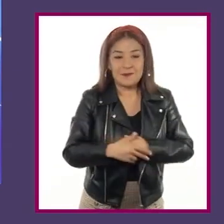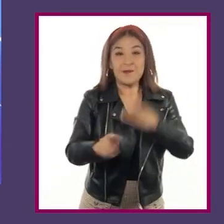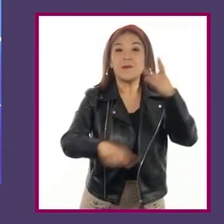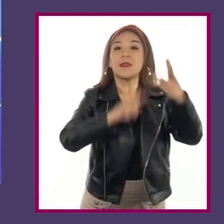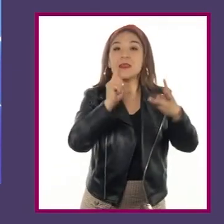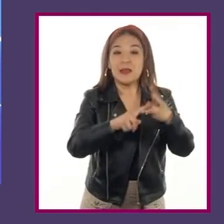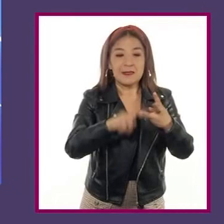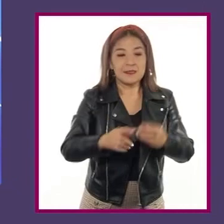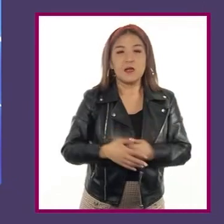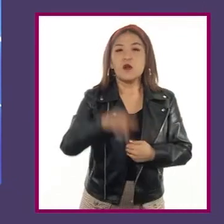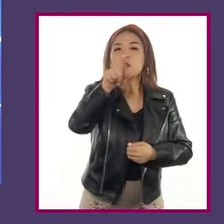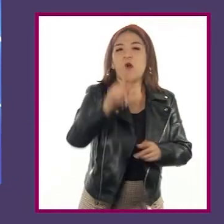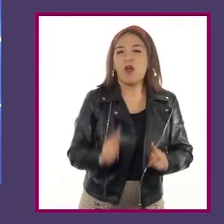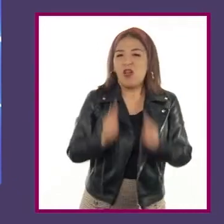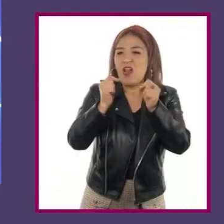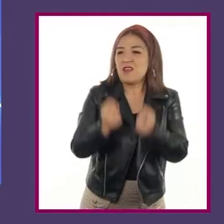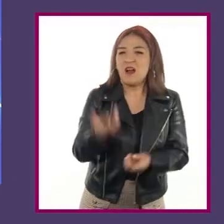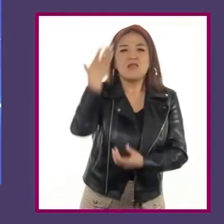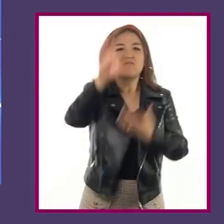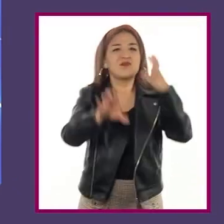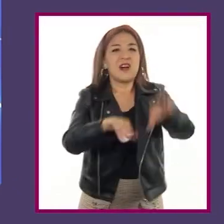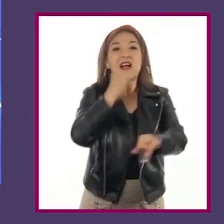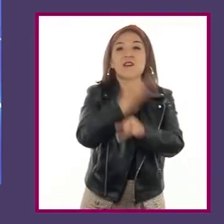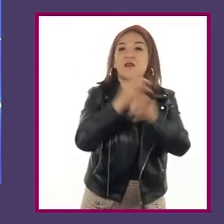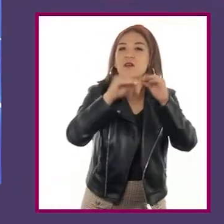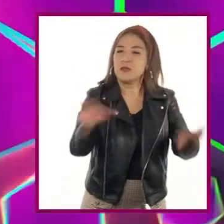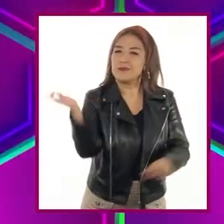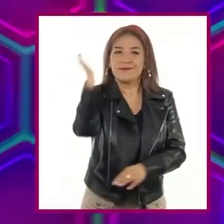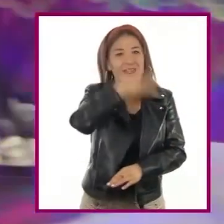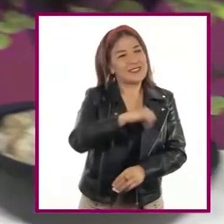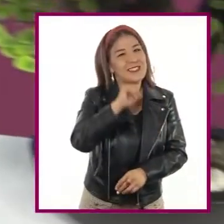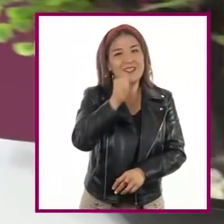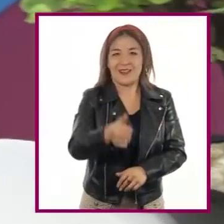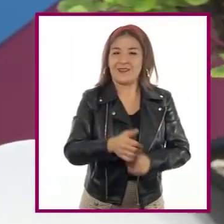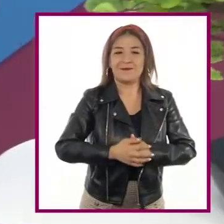Y nunca viralizar ni compartir información falsa.